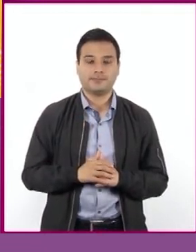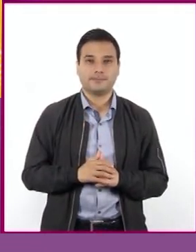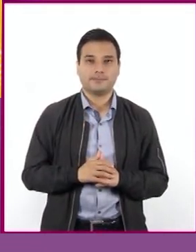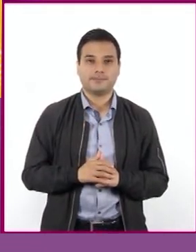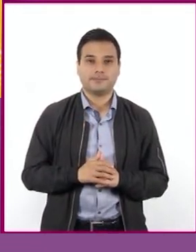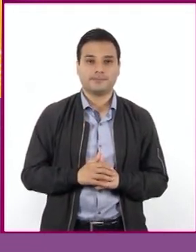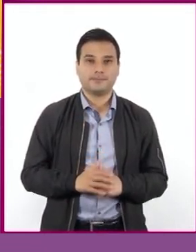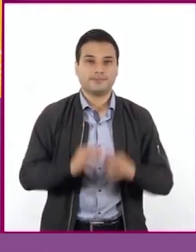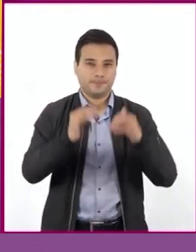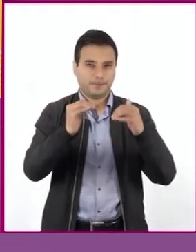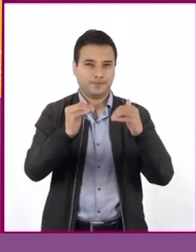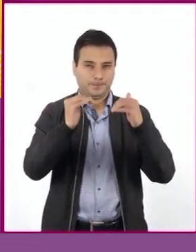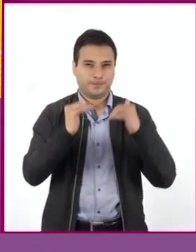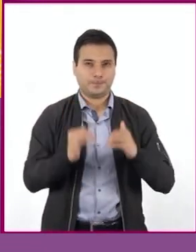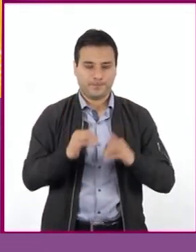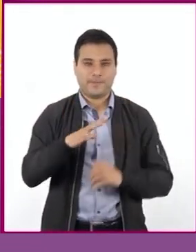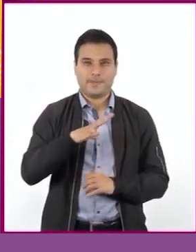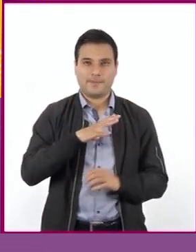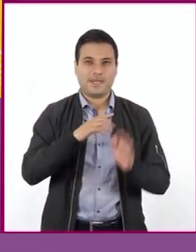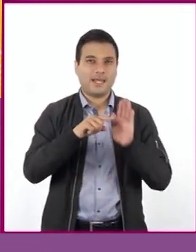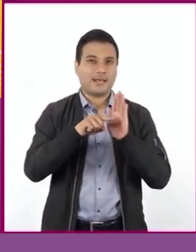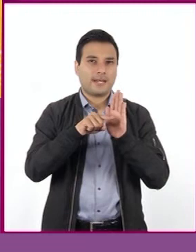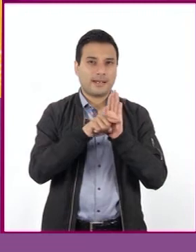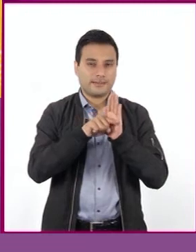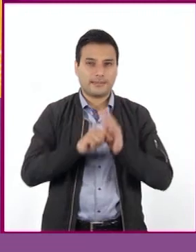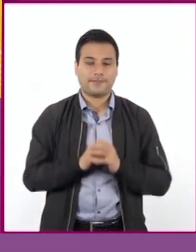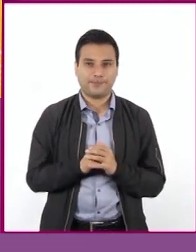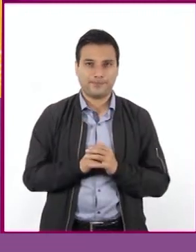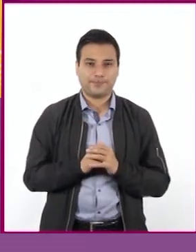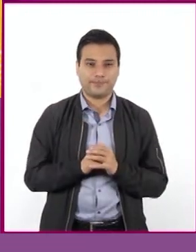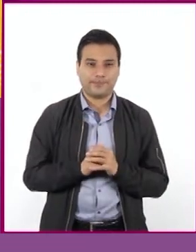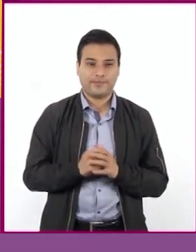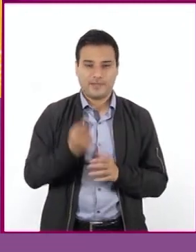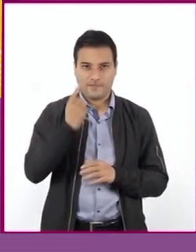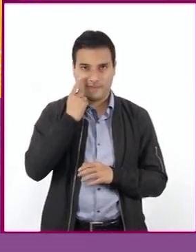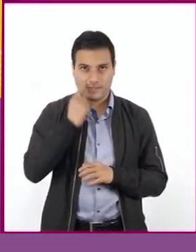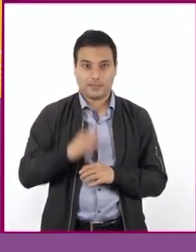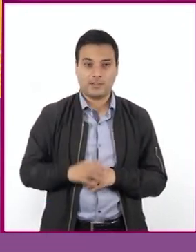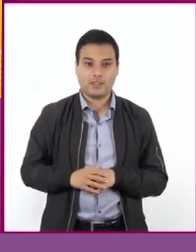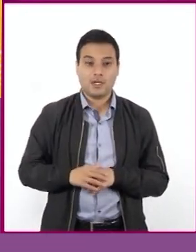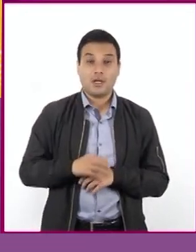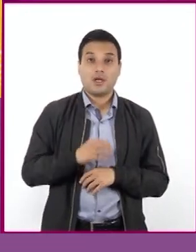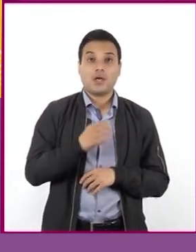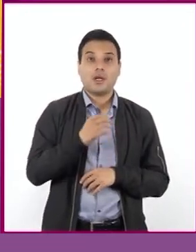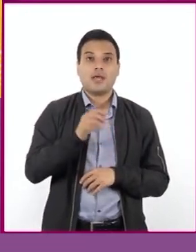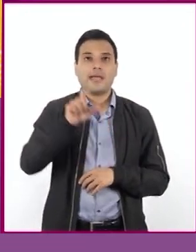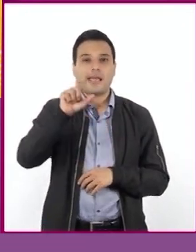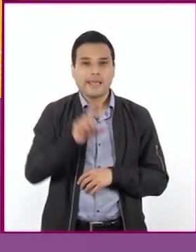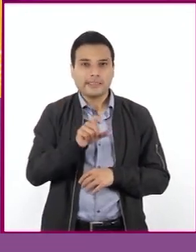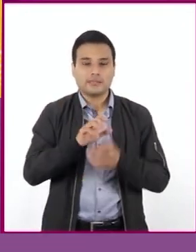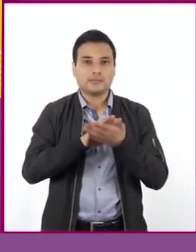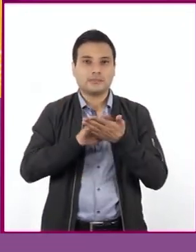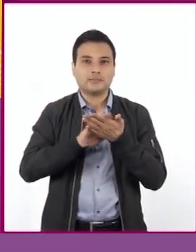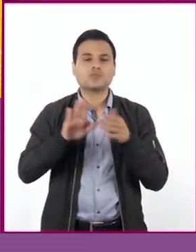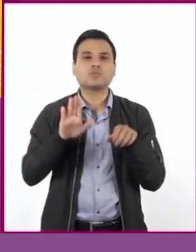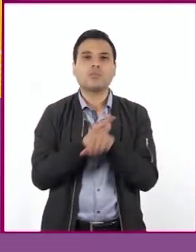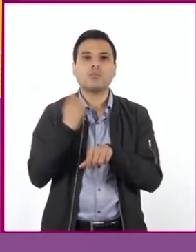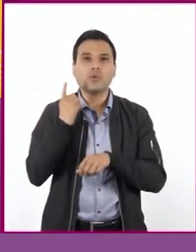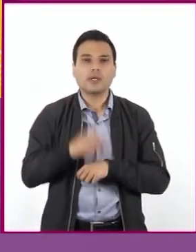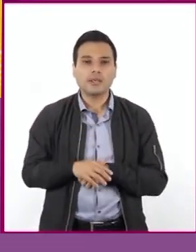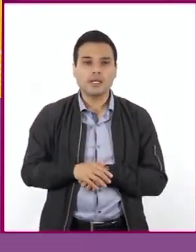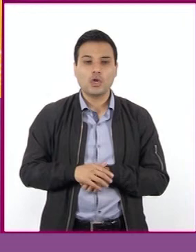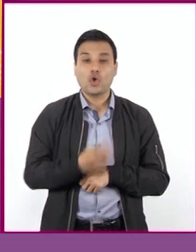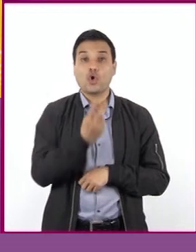Realizaremos una resta vertical. Eliminamos los términos con la incógnita x. 2x menos